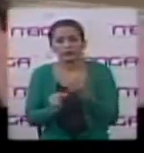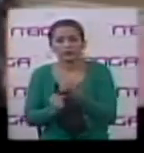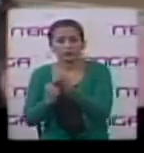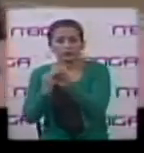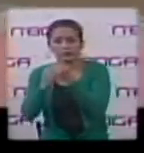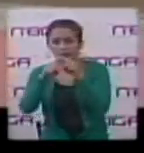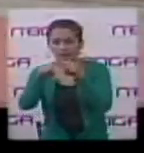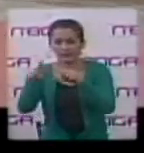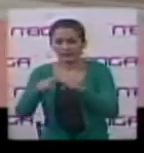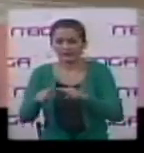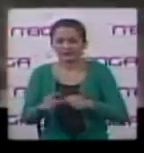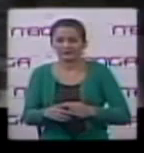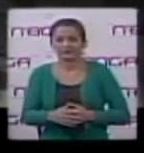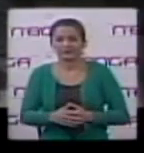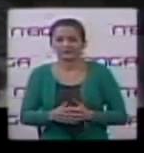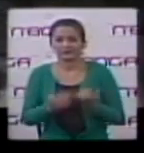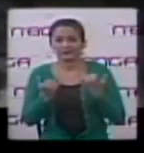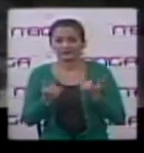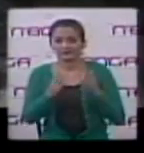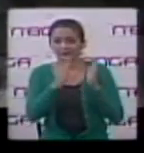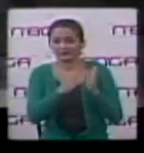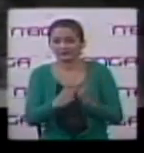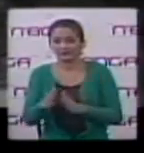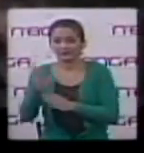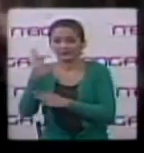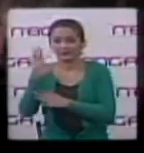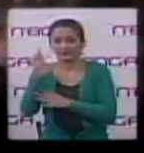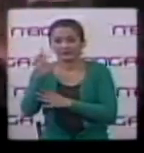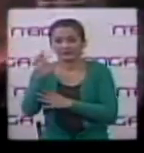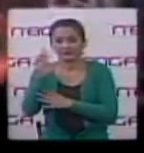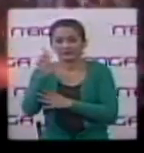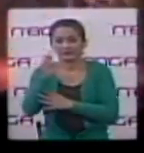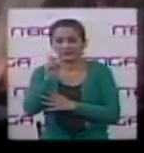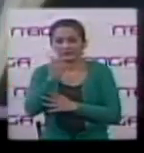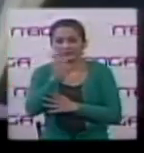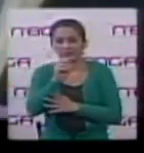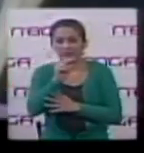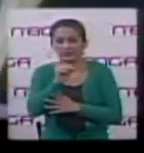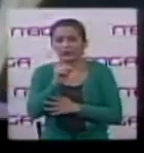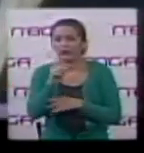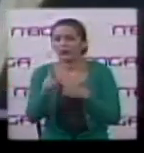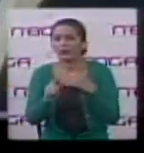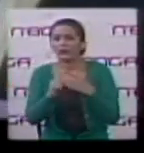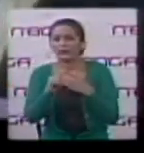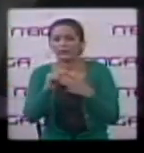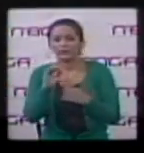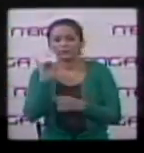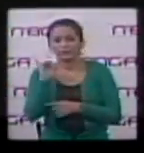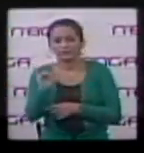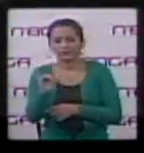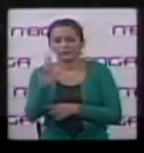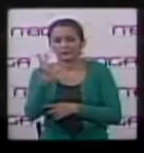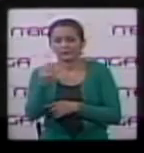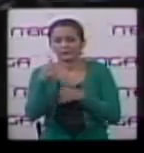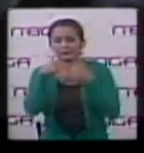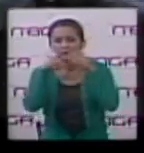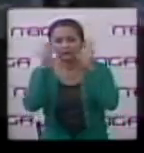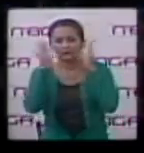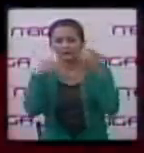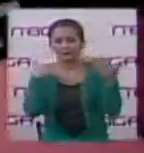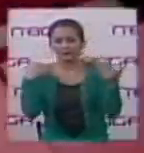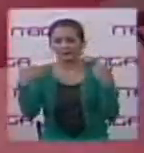manera se espera llevar a cabo la telet 201 el sábado 3 de diciembre en el teatro Centro de